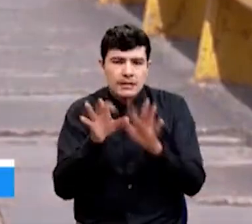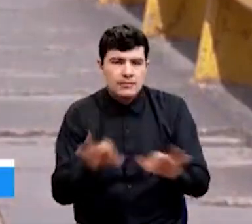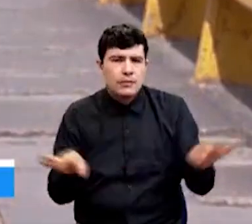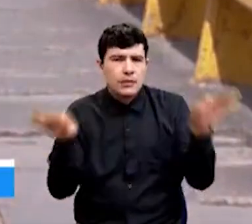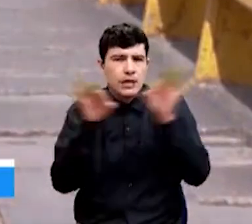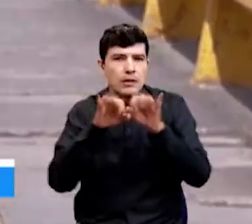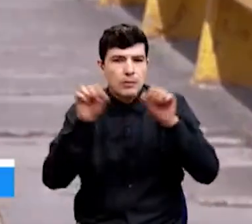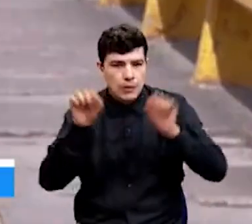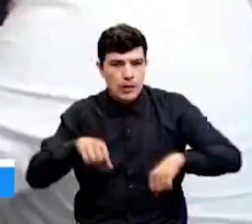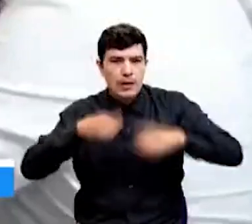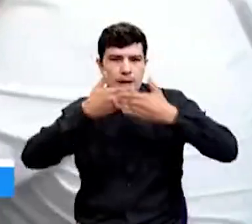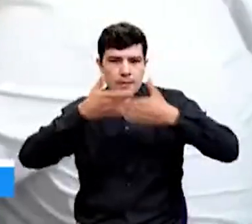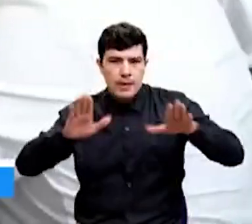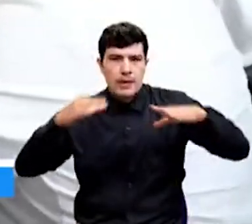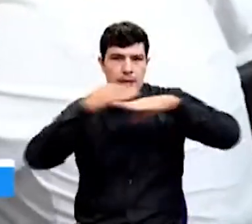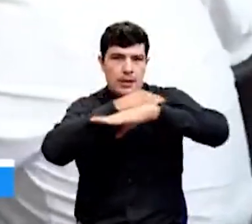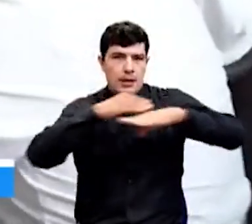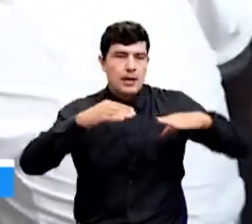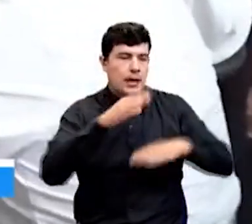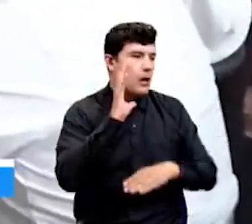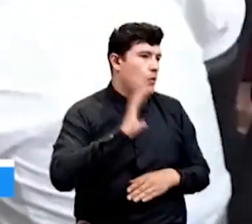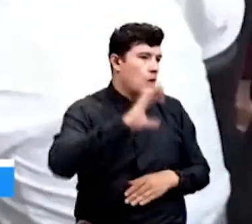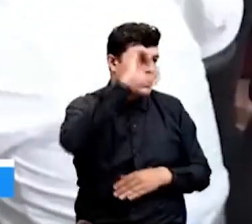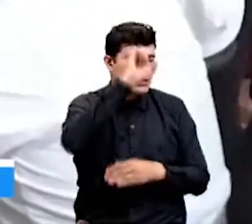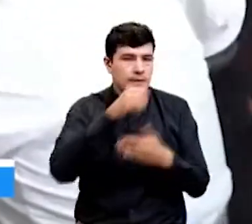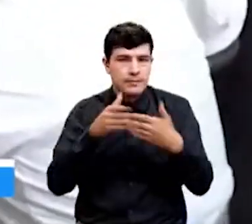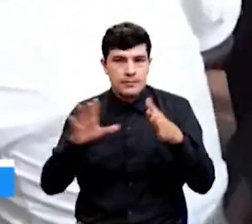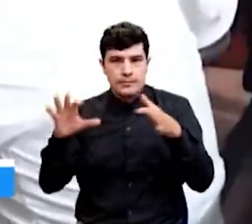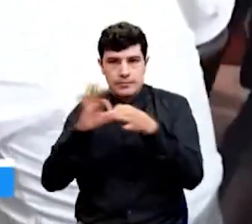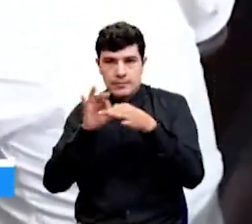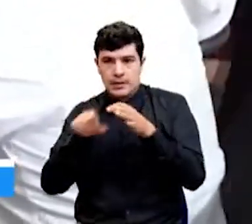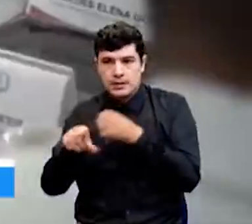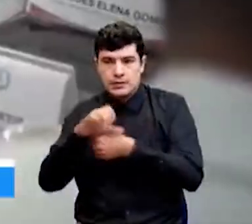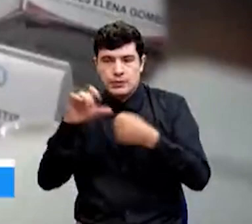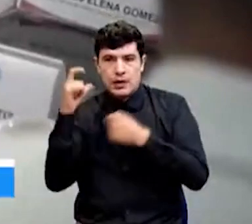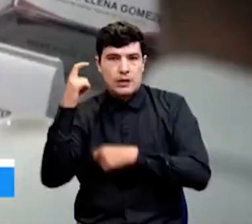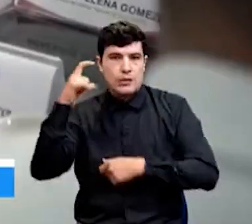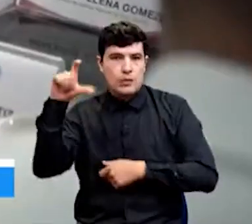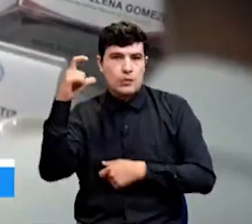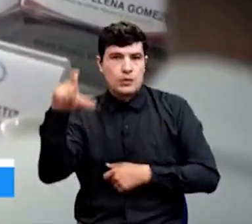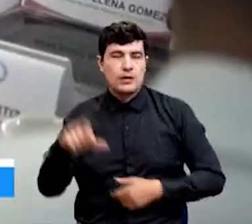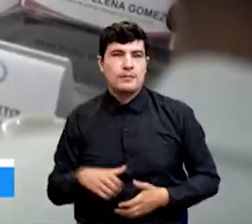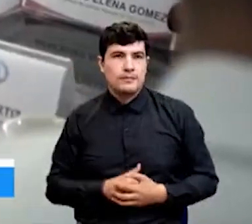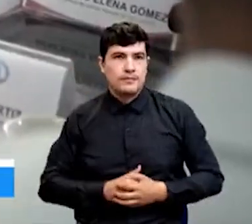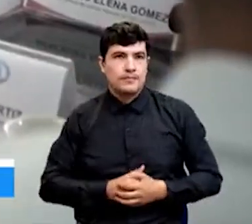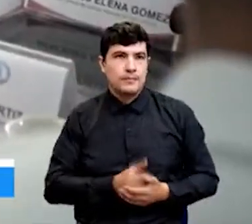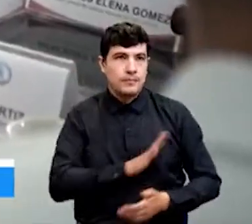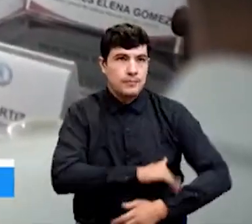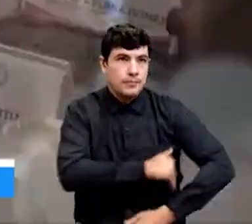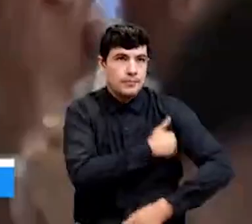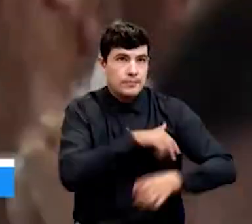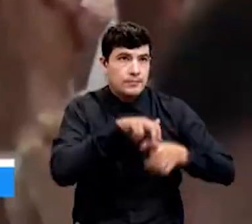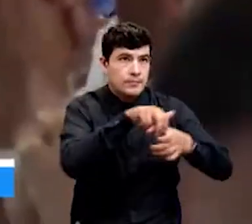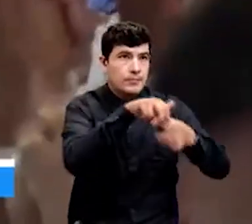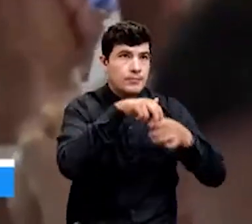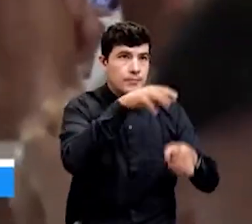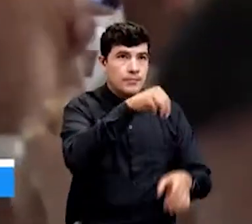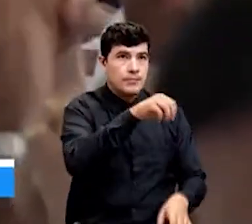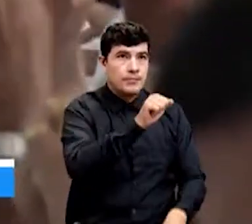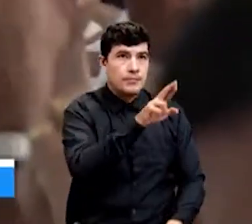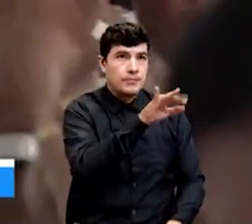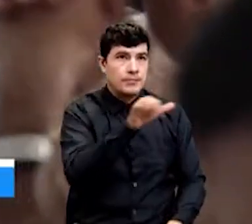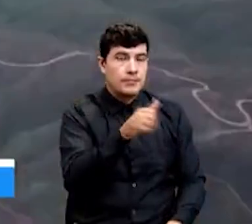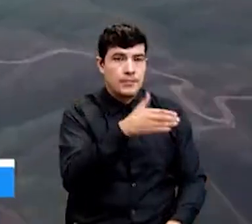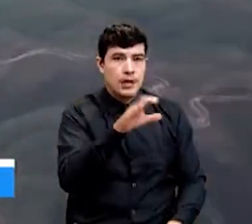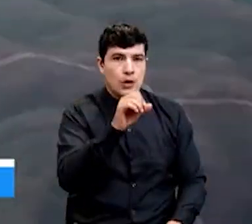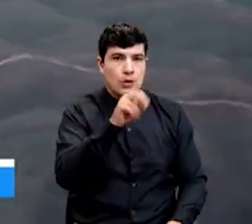Ocaña. Después de liderar un puesto de mando unificado, la ministra de Transporte María Constanza García anunció que